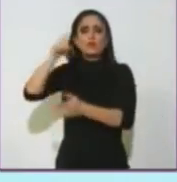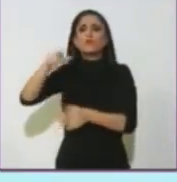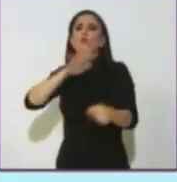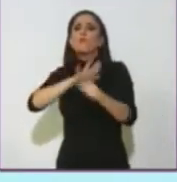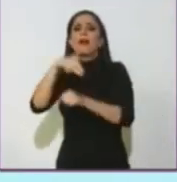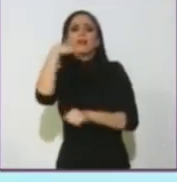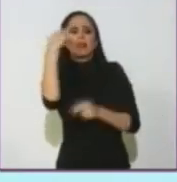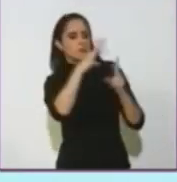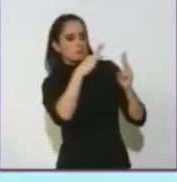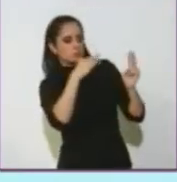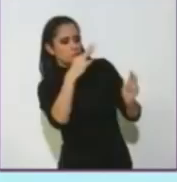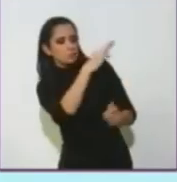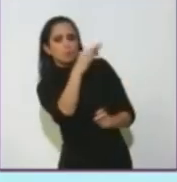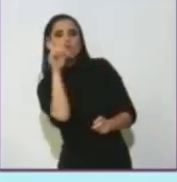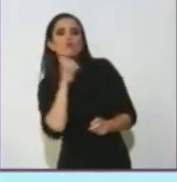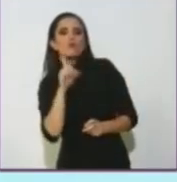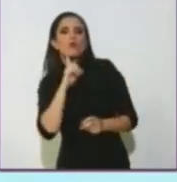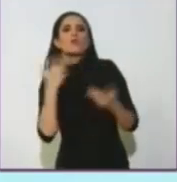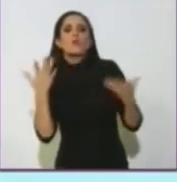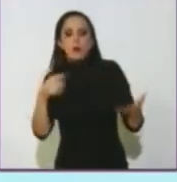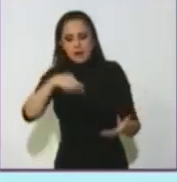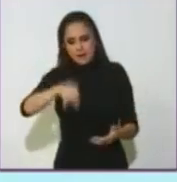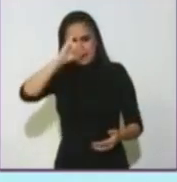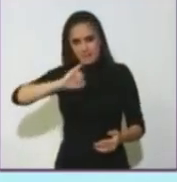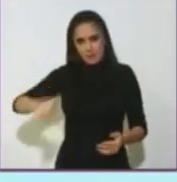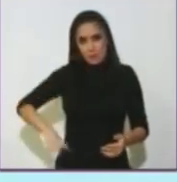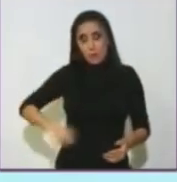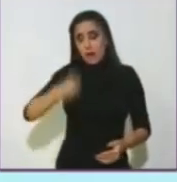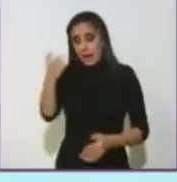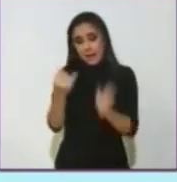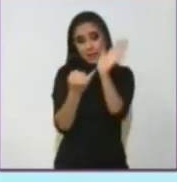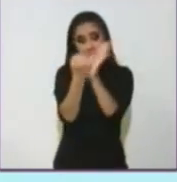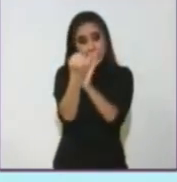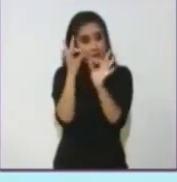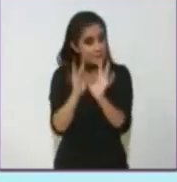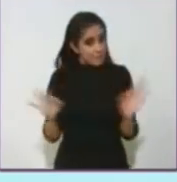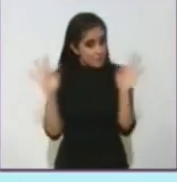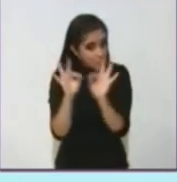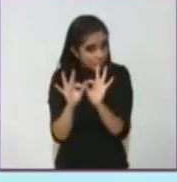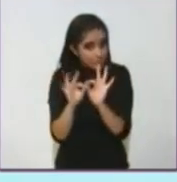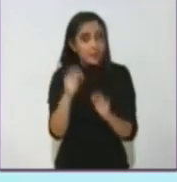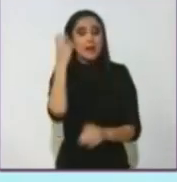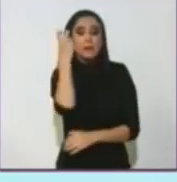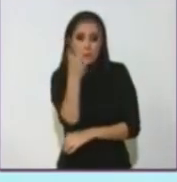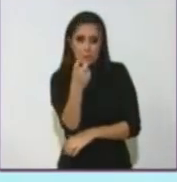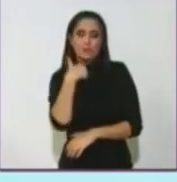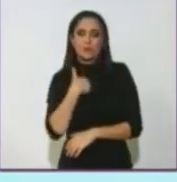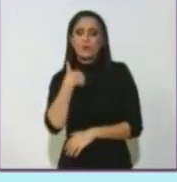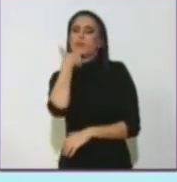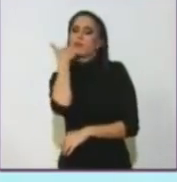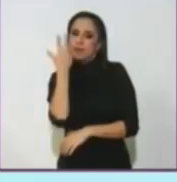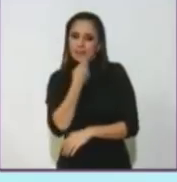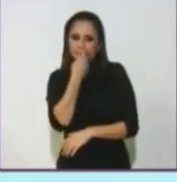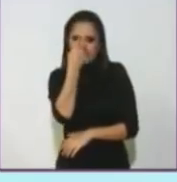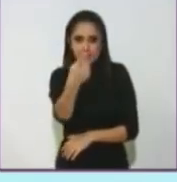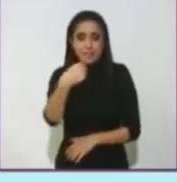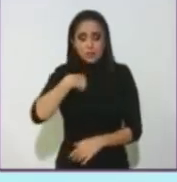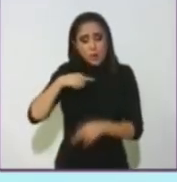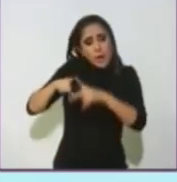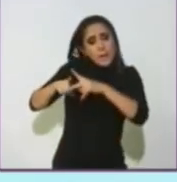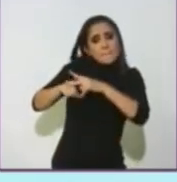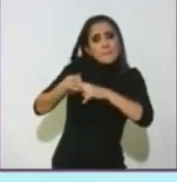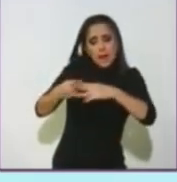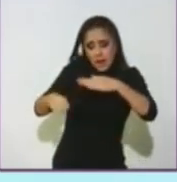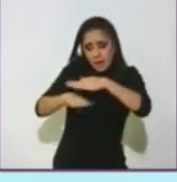de este gobierno esa es una decisión muy importante por eso quiero decirte que yo empecé desde abajo